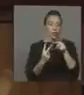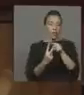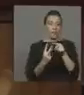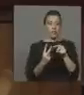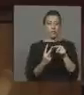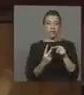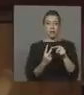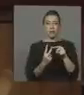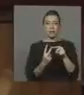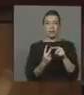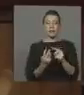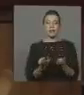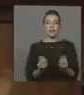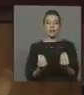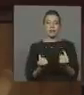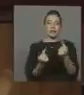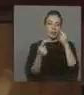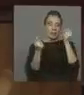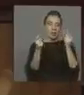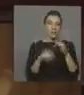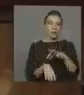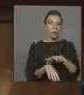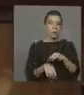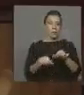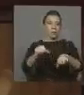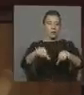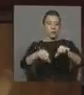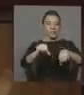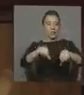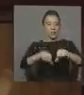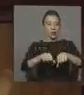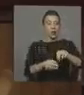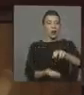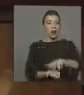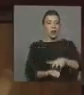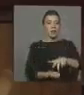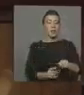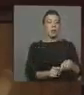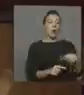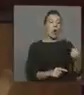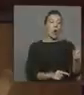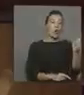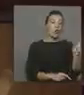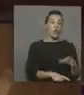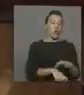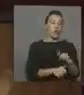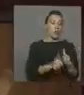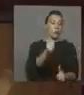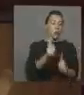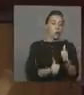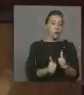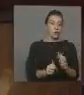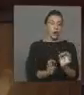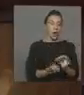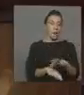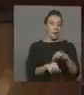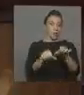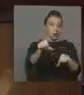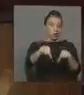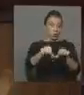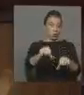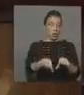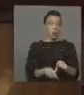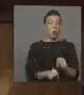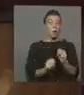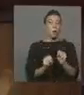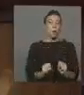causales, se requiere el diagnóstico de un médico cirujano y su ratificación por otro profesional de iguales características.